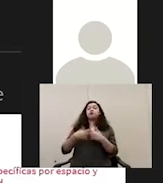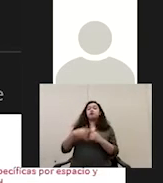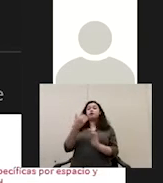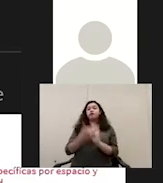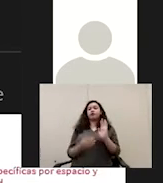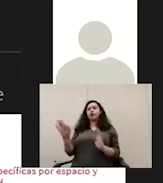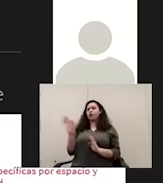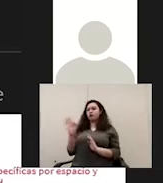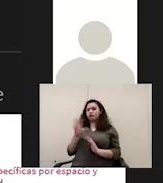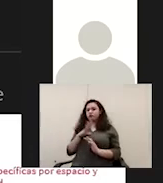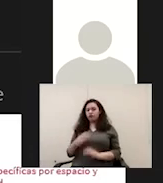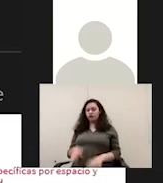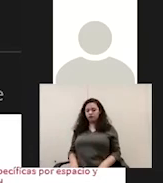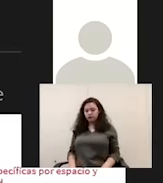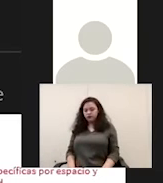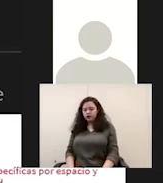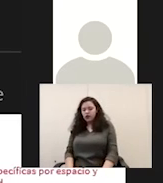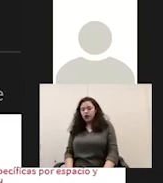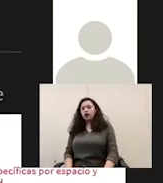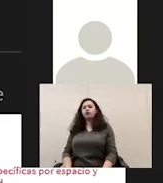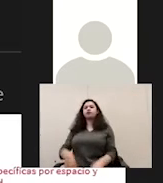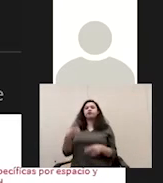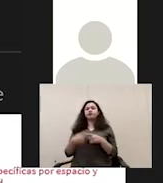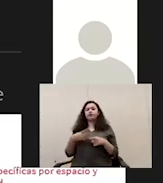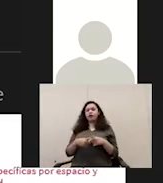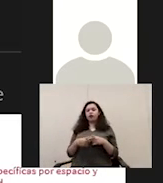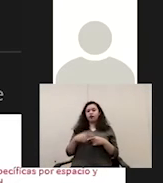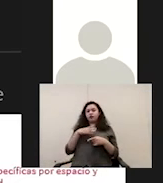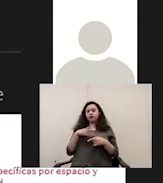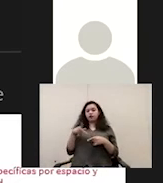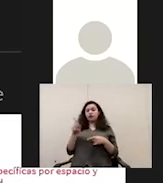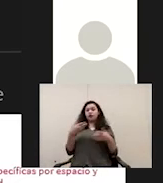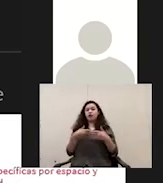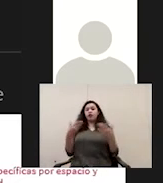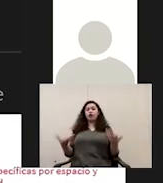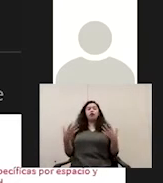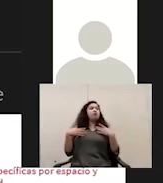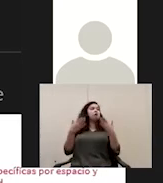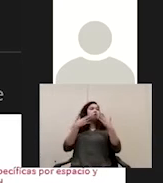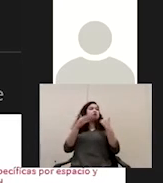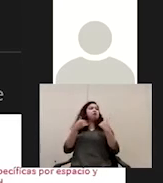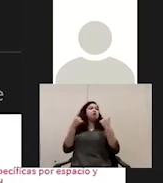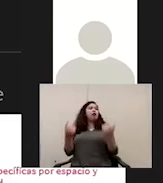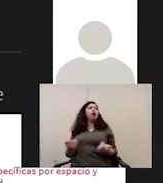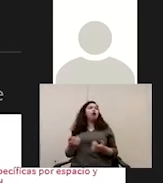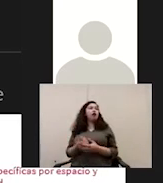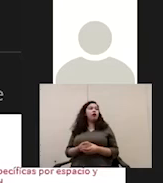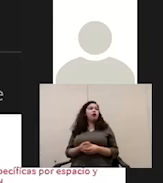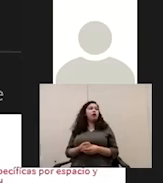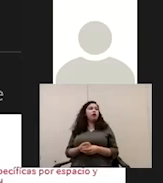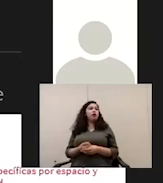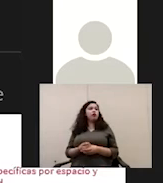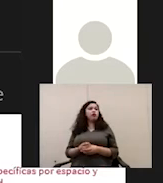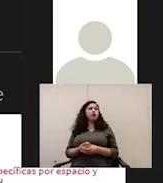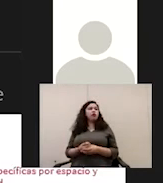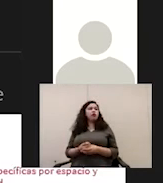tuvieron la enfermedad, pero que ahora ya, pues ya no la tienen o que ya no tienen ningún signo y síntoma, que ya no